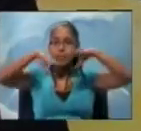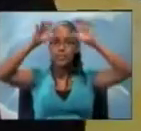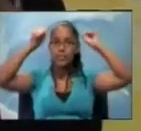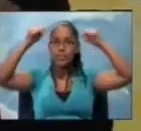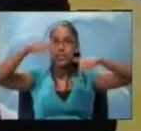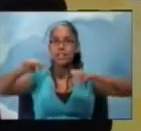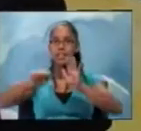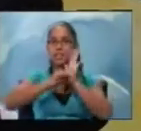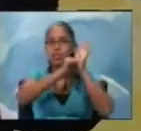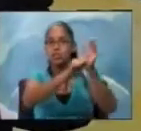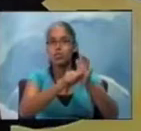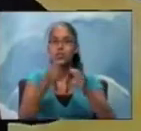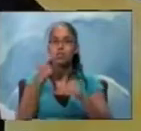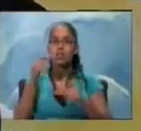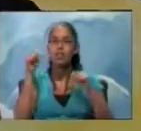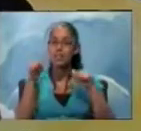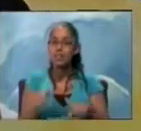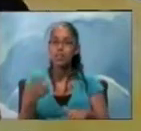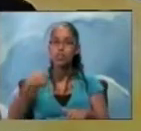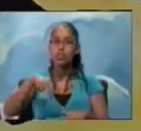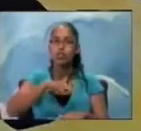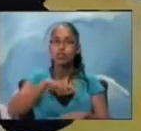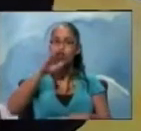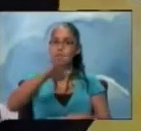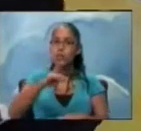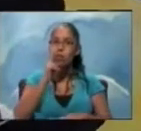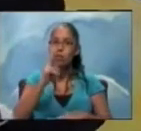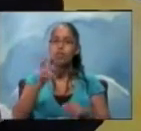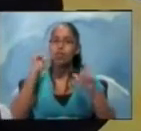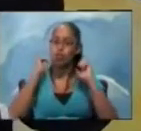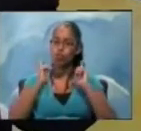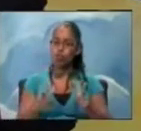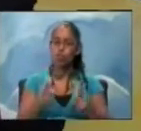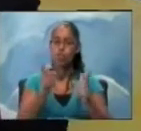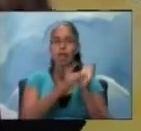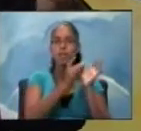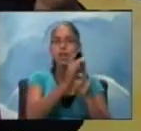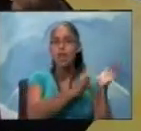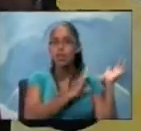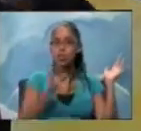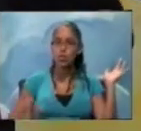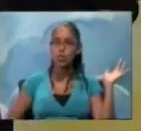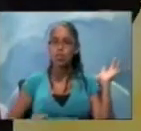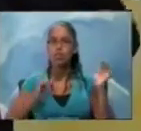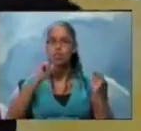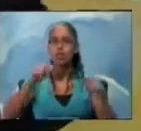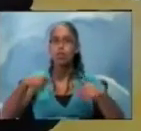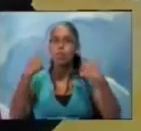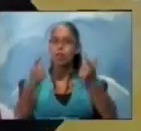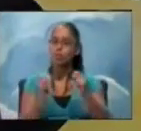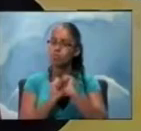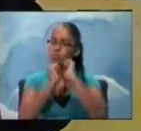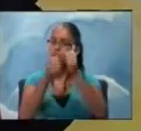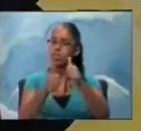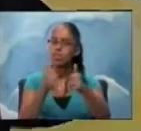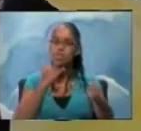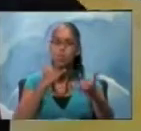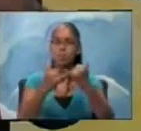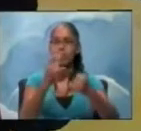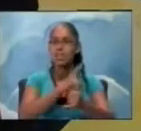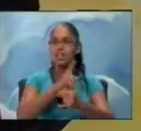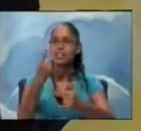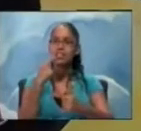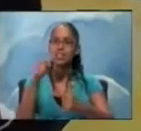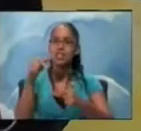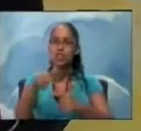situación. Fíjense que aquí nosotros estamos viendo la autoridad de Jesucristo. Y cuando comienza el texto final del hermano Puerta, dice que